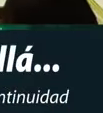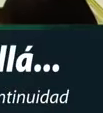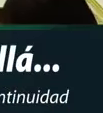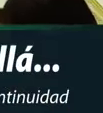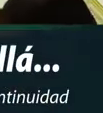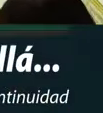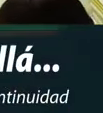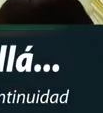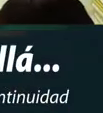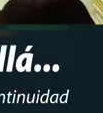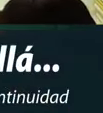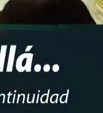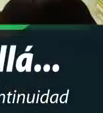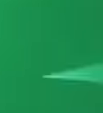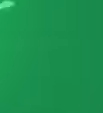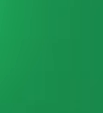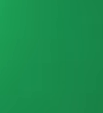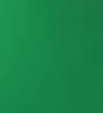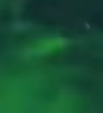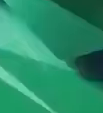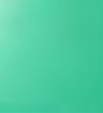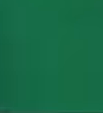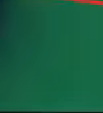Cubano, vamos para allá.